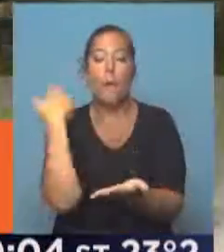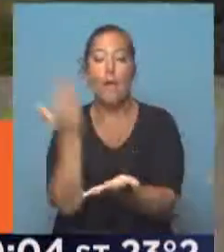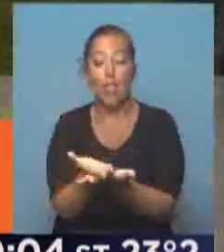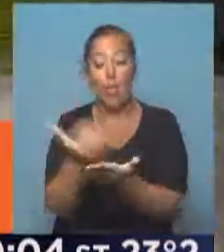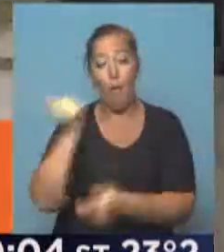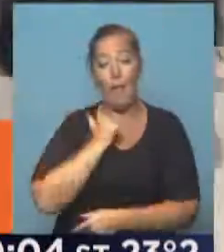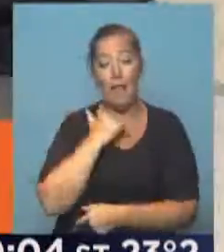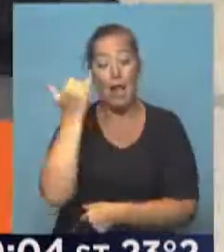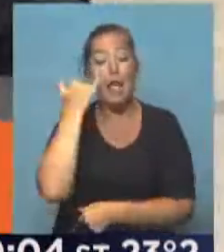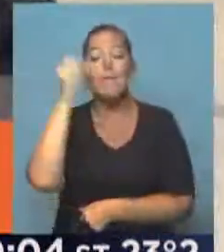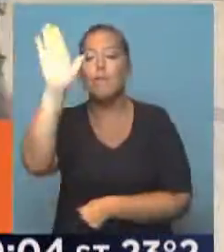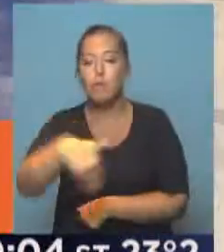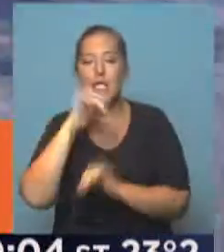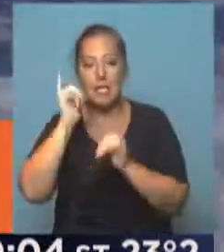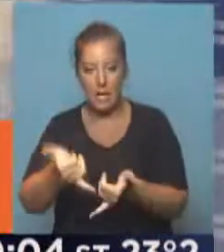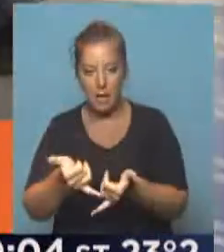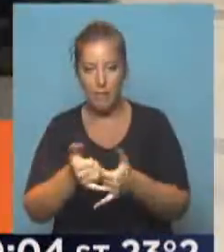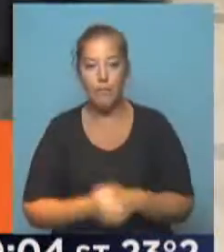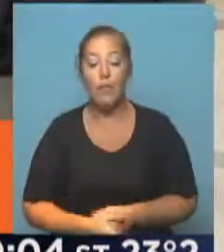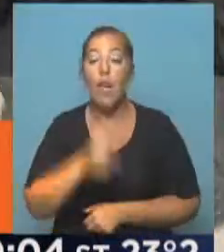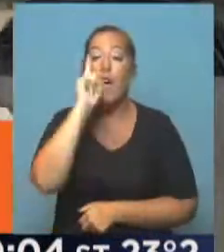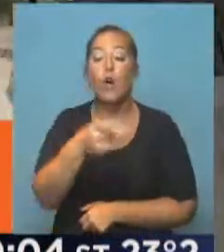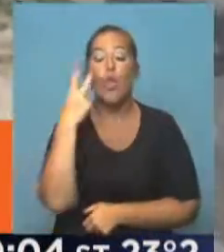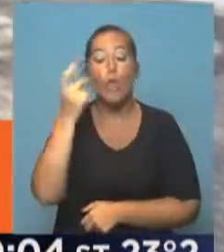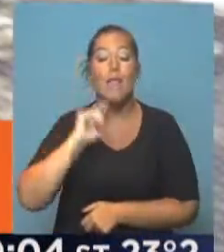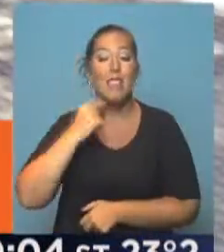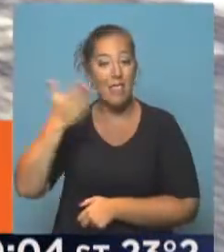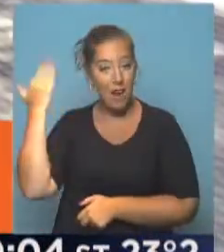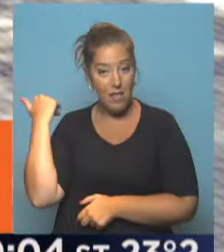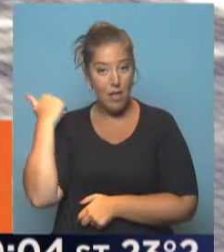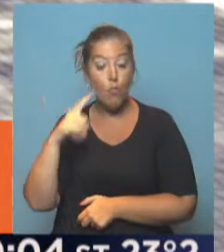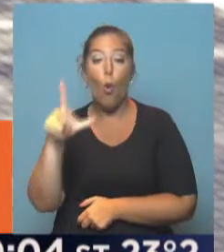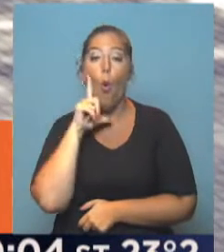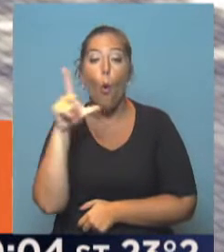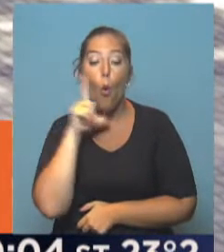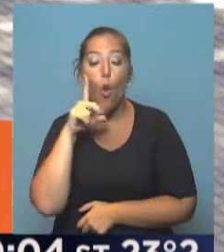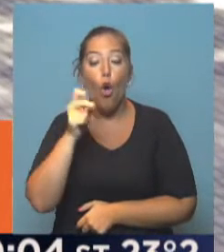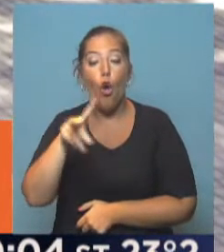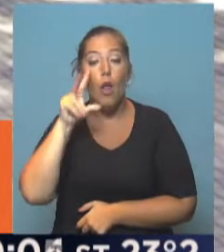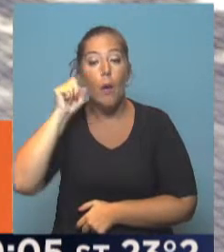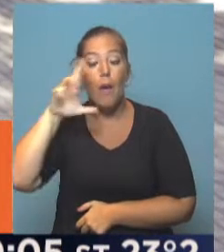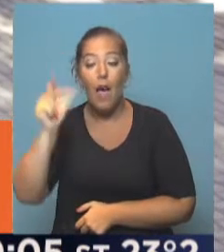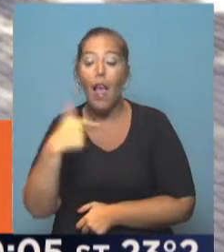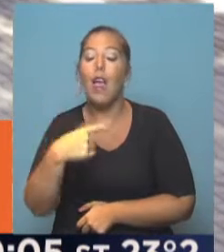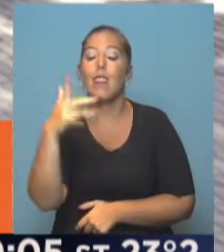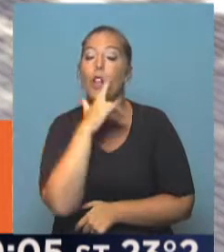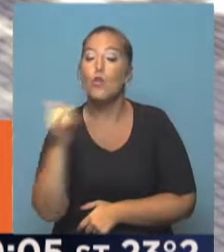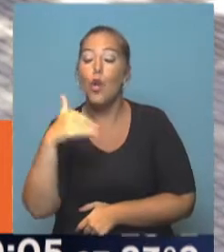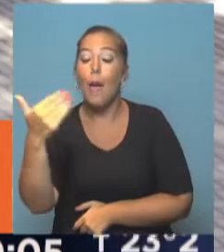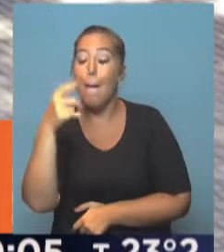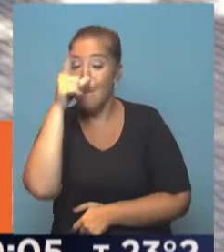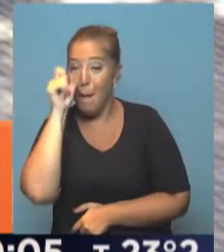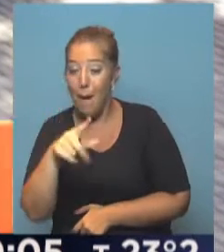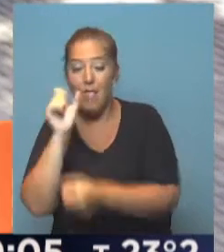la citación. La causa data de 2013. En julio, Ramón Olivera denunció que su padre, Pedro Olivera,